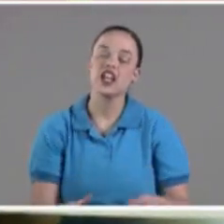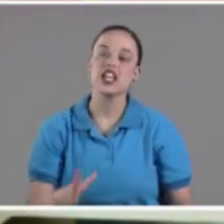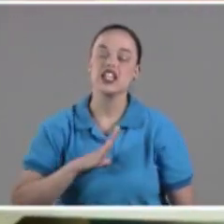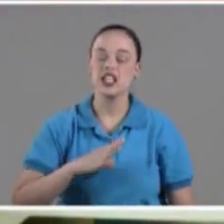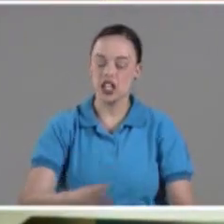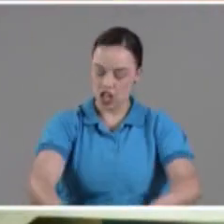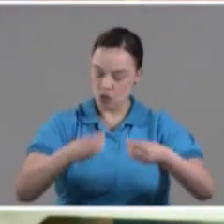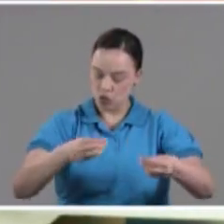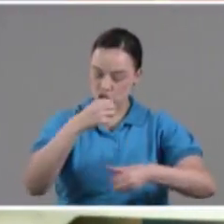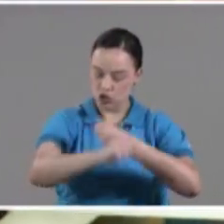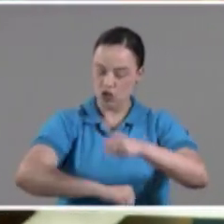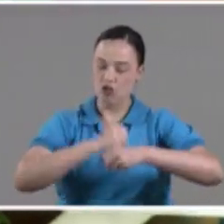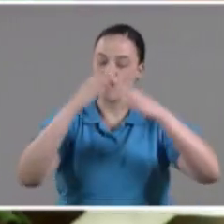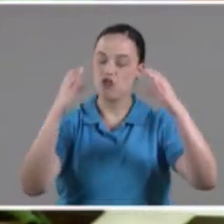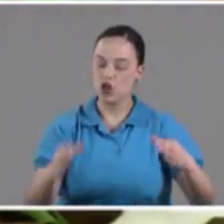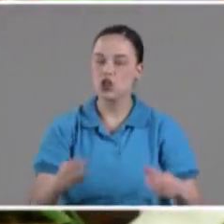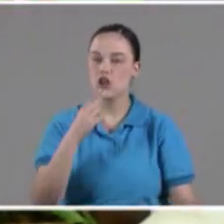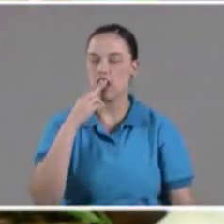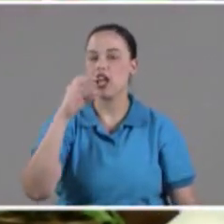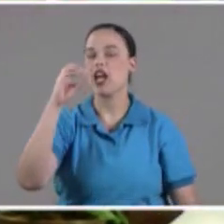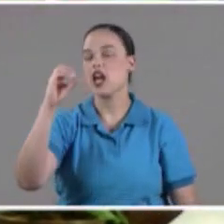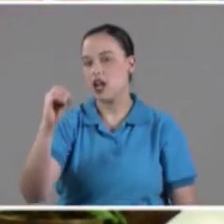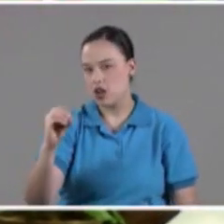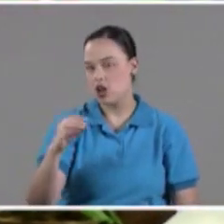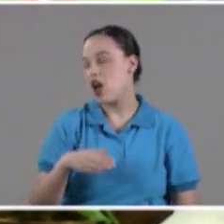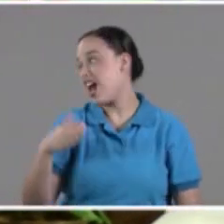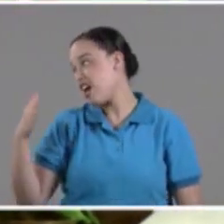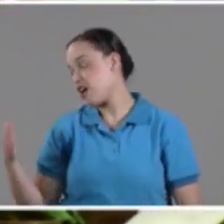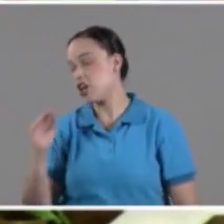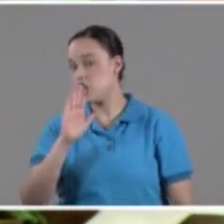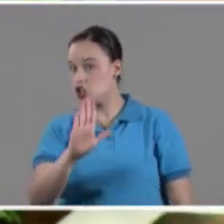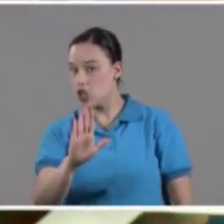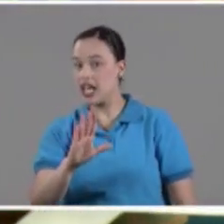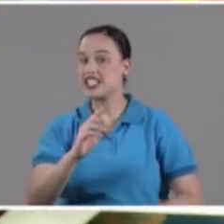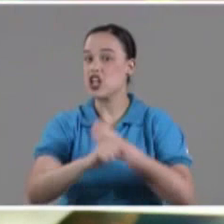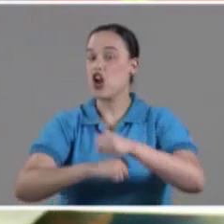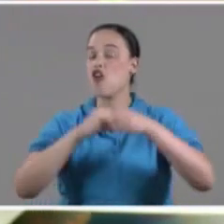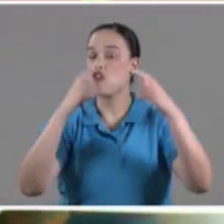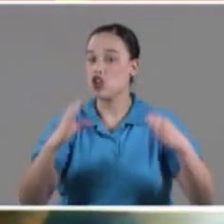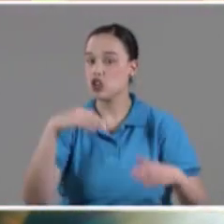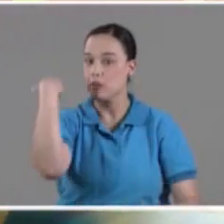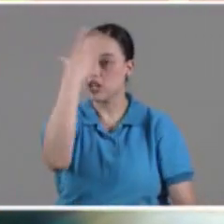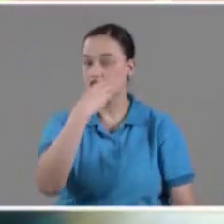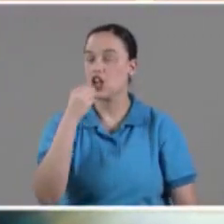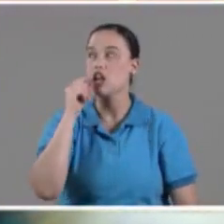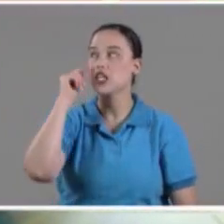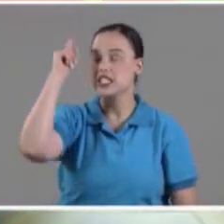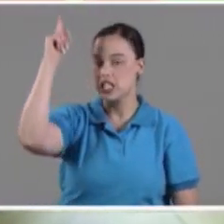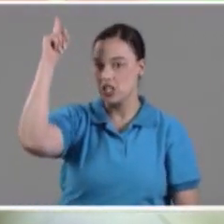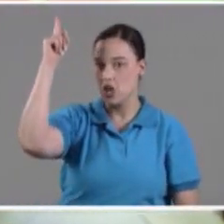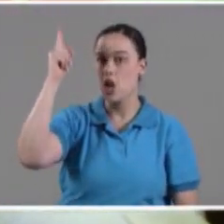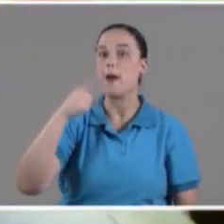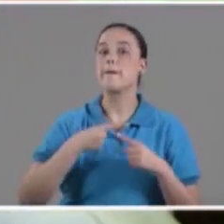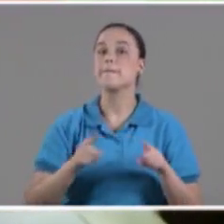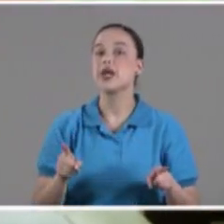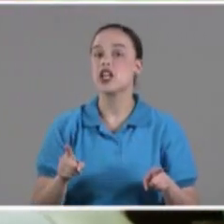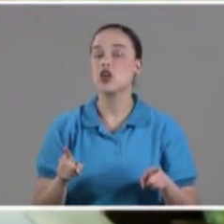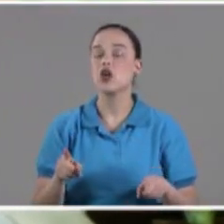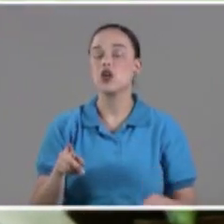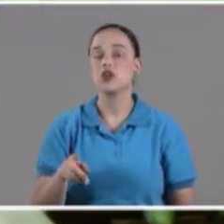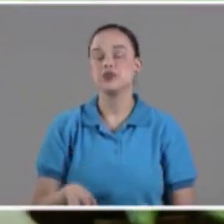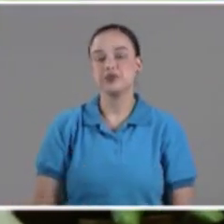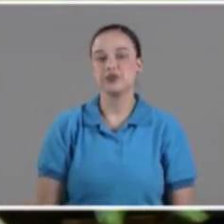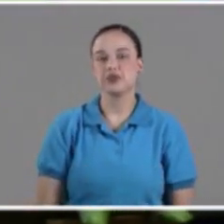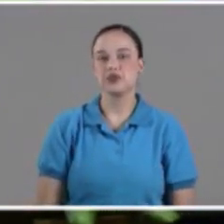que está la par suya es uno de esos frutos preciosos del señor Pero conforme